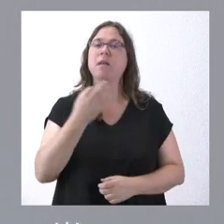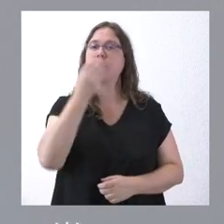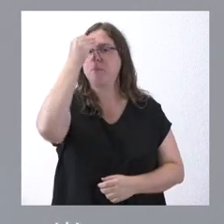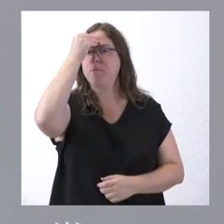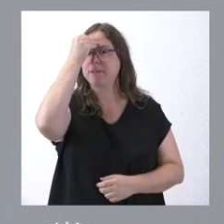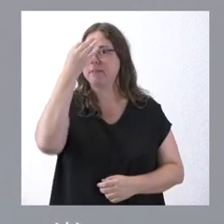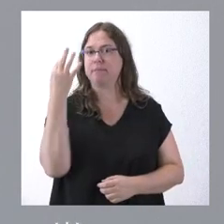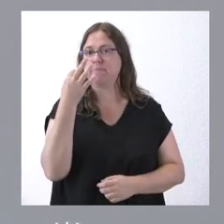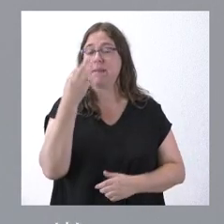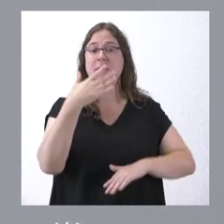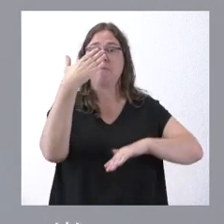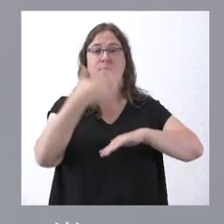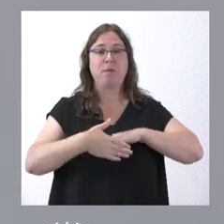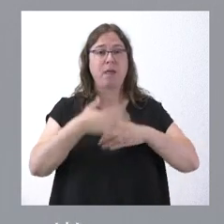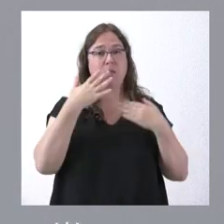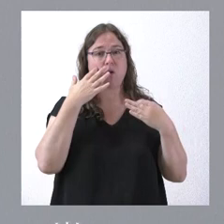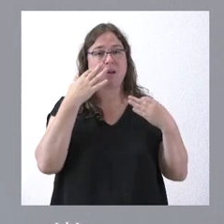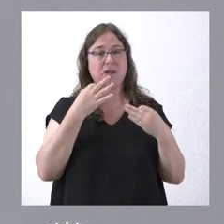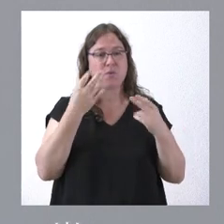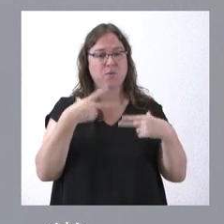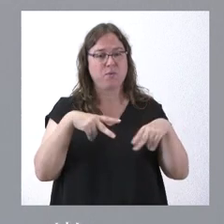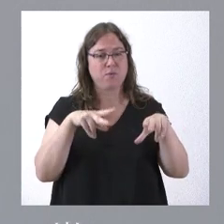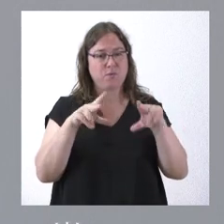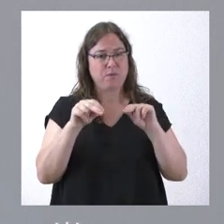que ese plazo, creo recordar, que finaliza